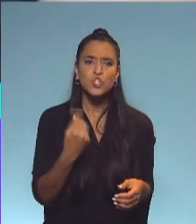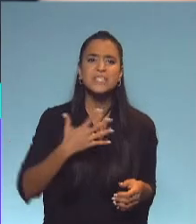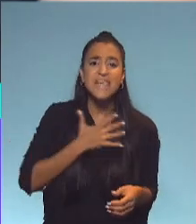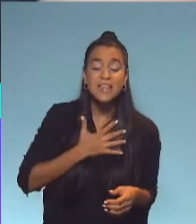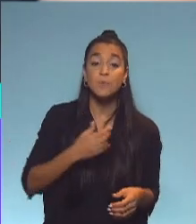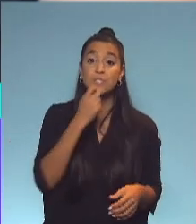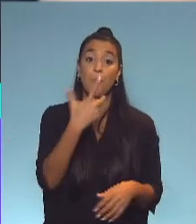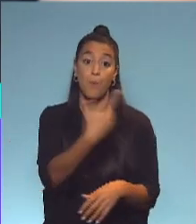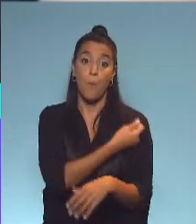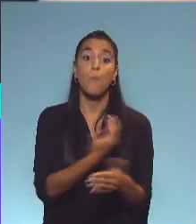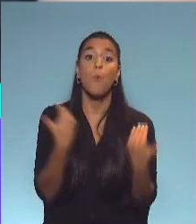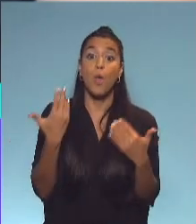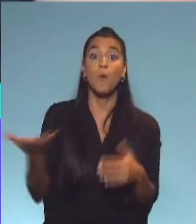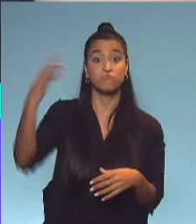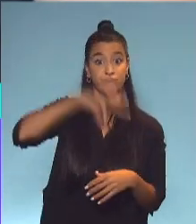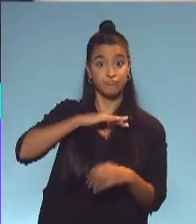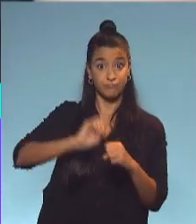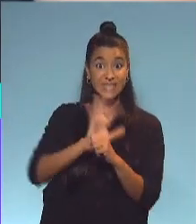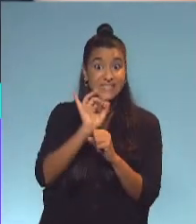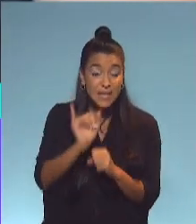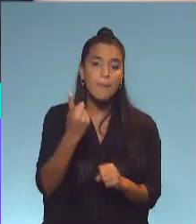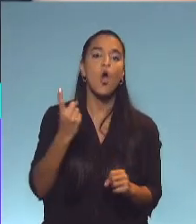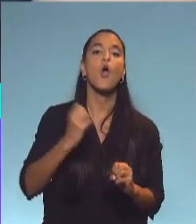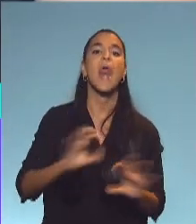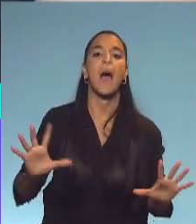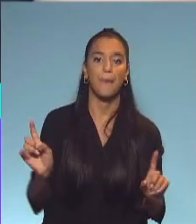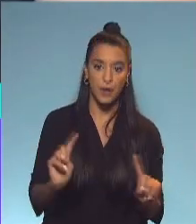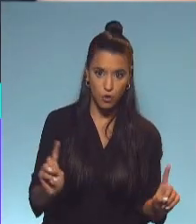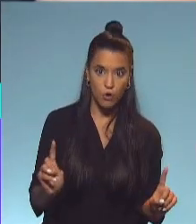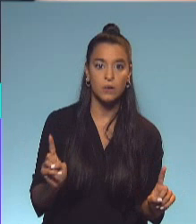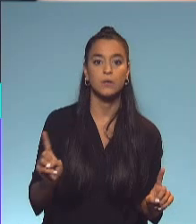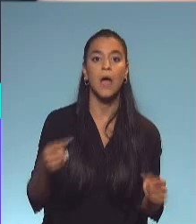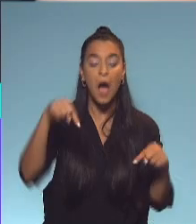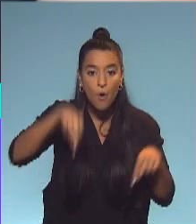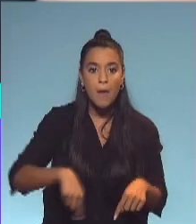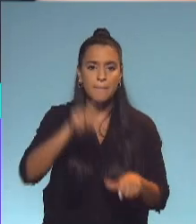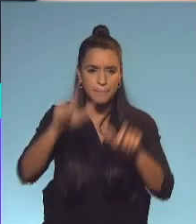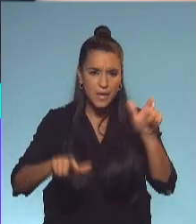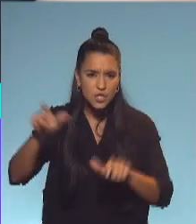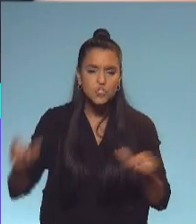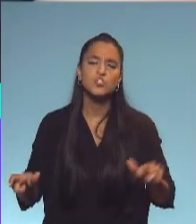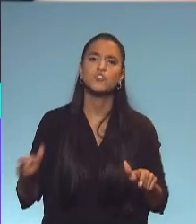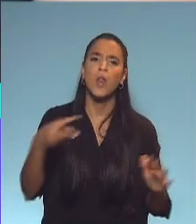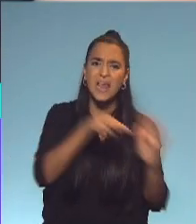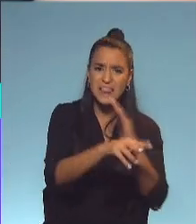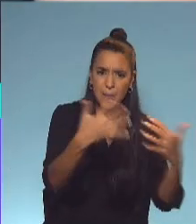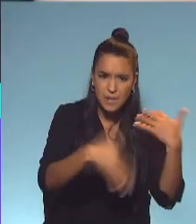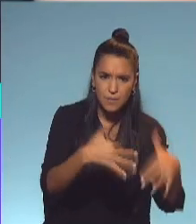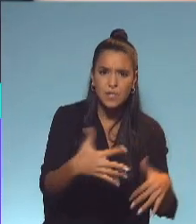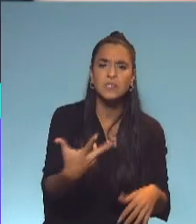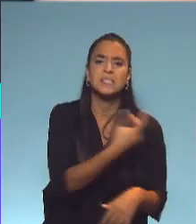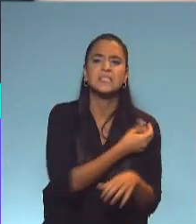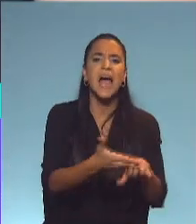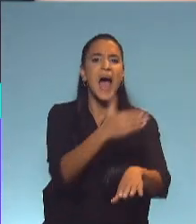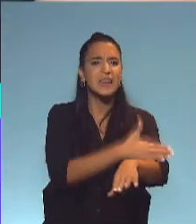nos vacunamos nos podemos enfermar, pero no va a ser grave la enfermedad. ¿Está ingresando gente a terapia intensiva que ya estaba